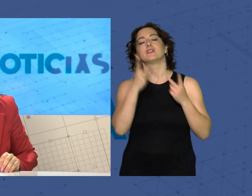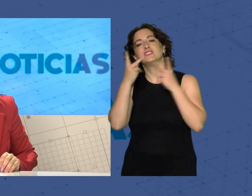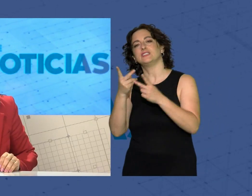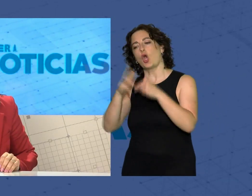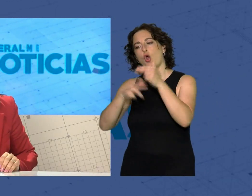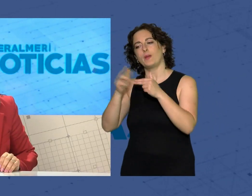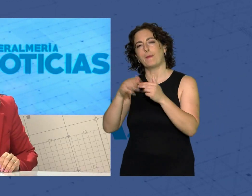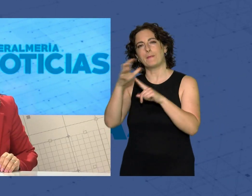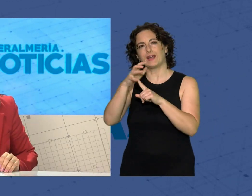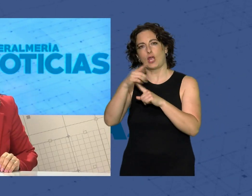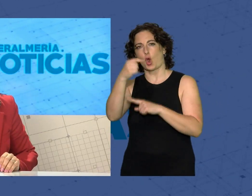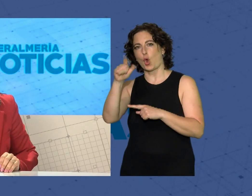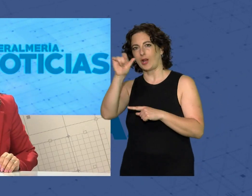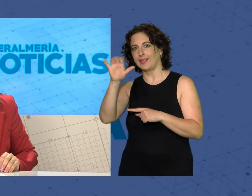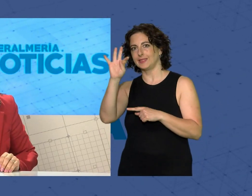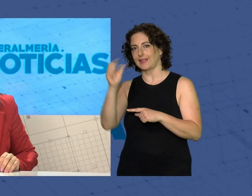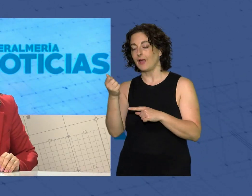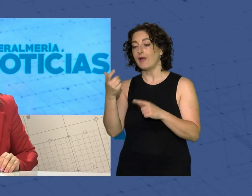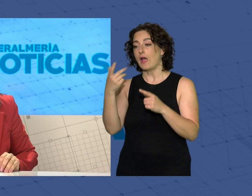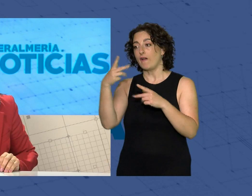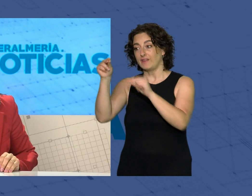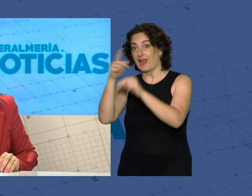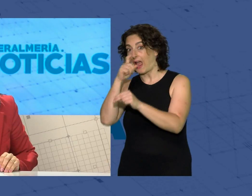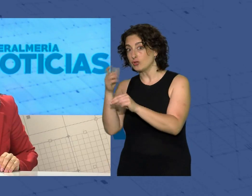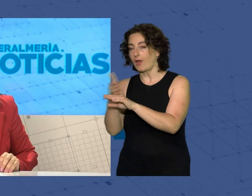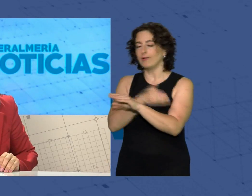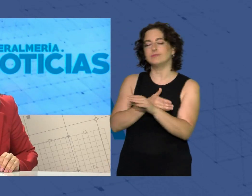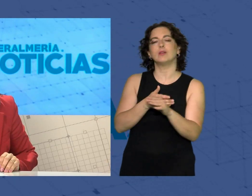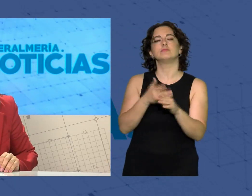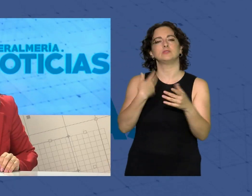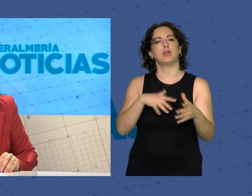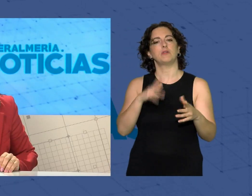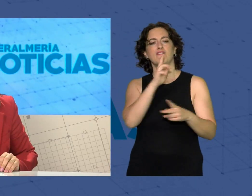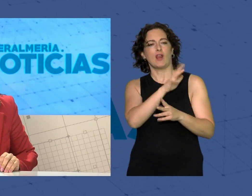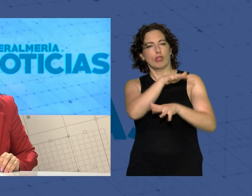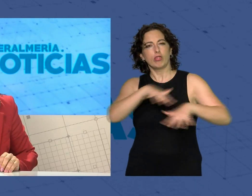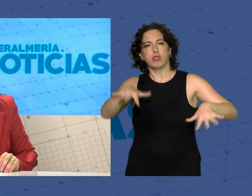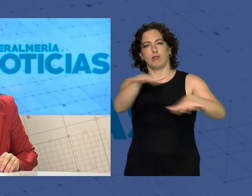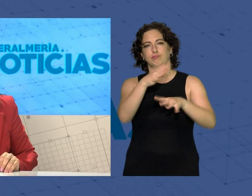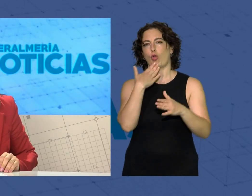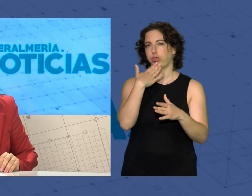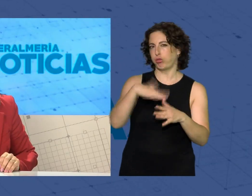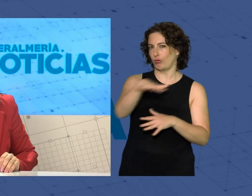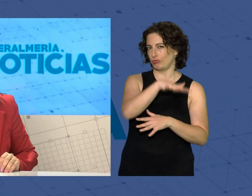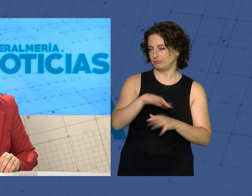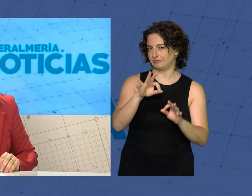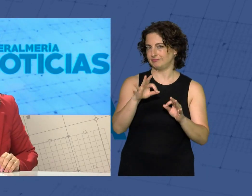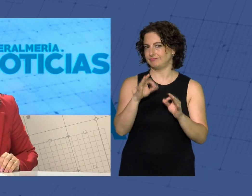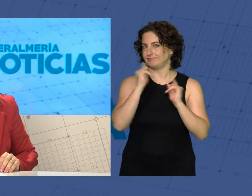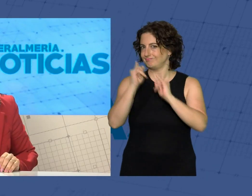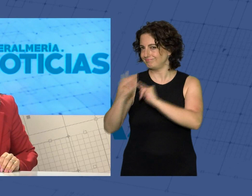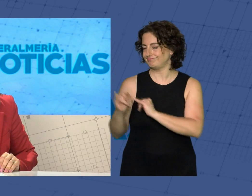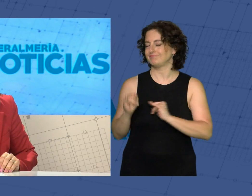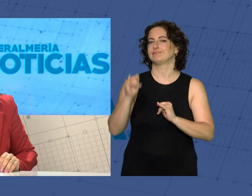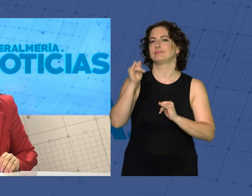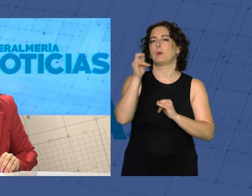que antes de final de año se convertirá en una gran isla verde para el ocio y el esparcimiento de los vecinos de esta barriada y el puerto